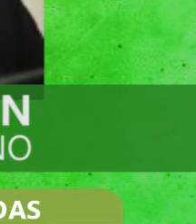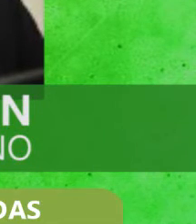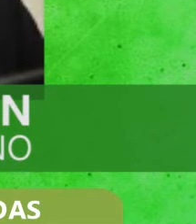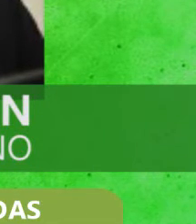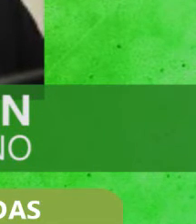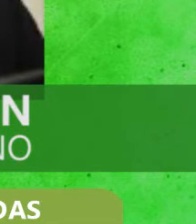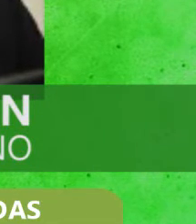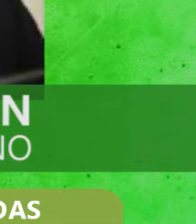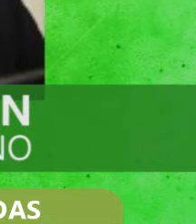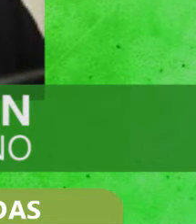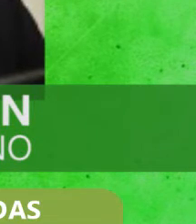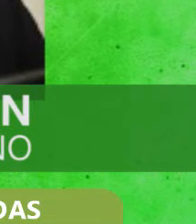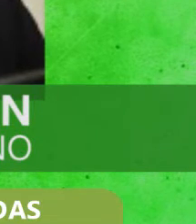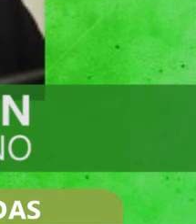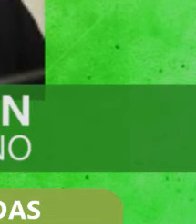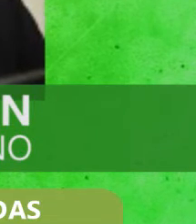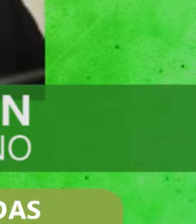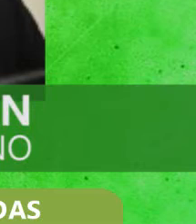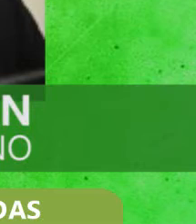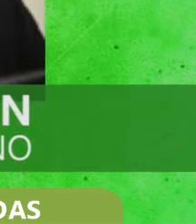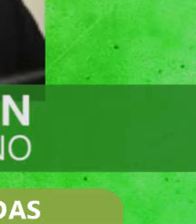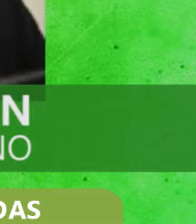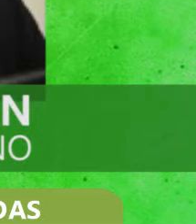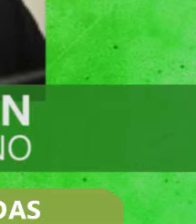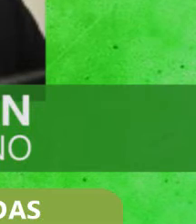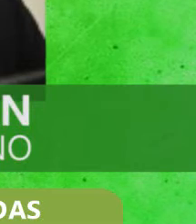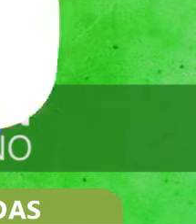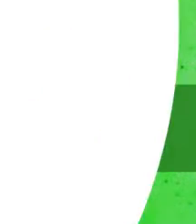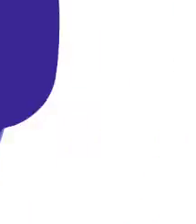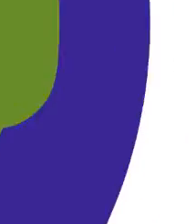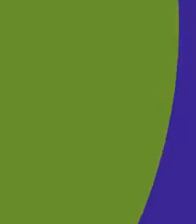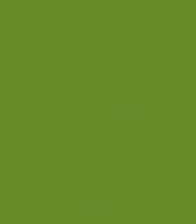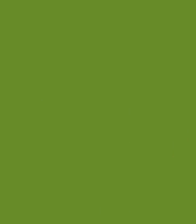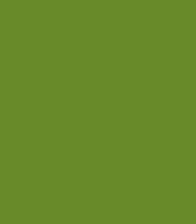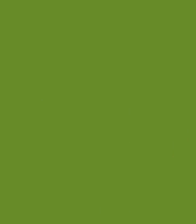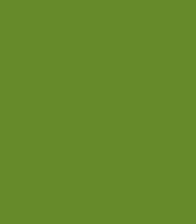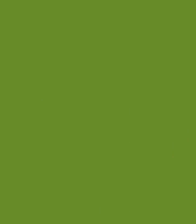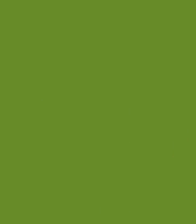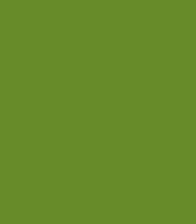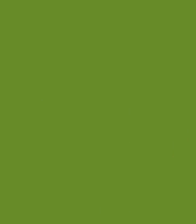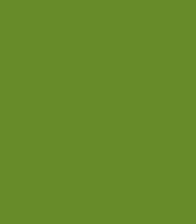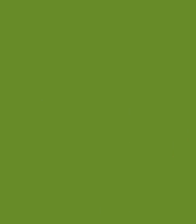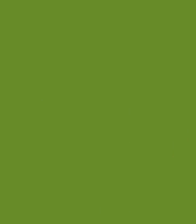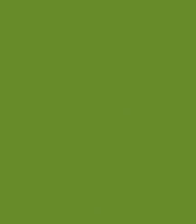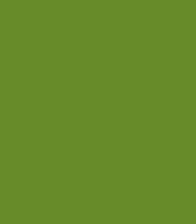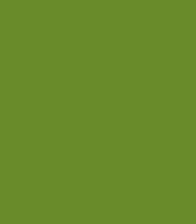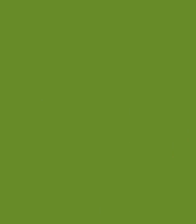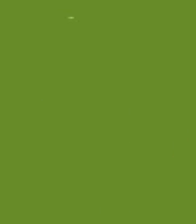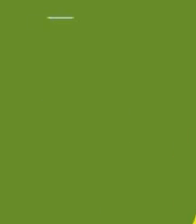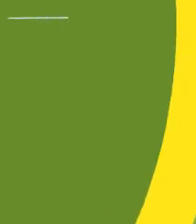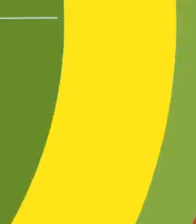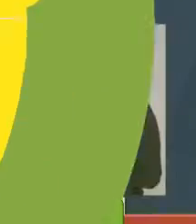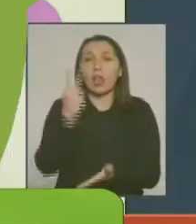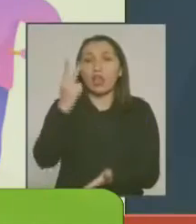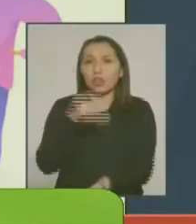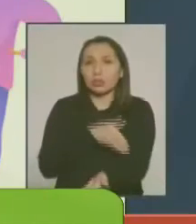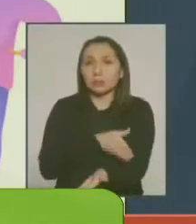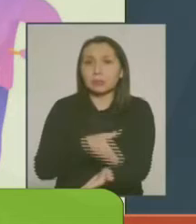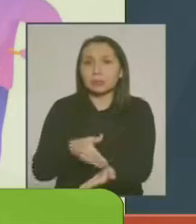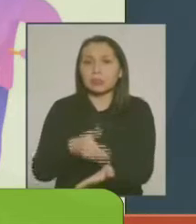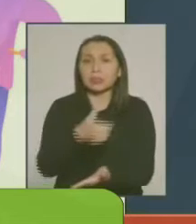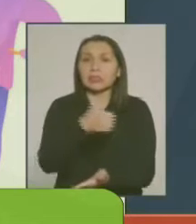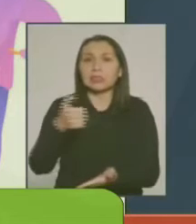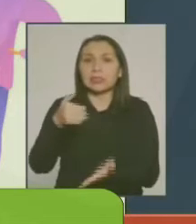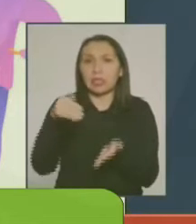el día domingo, pero todos estos días se ha ido conversando para poder mejorarlo aún más y poder atender más necesidades de los chilenos. En